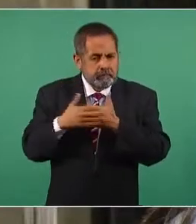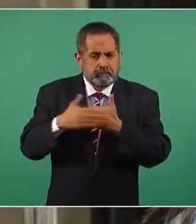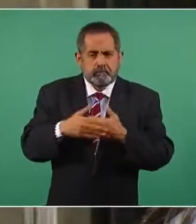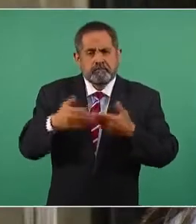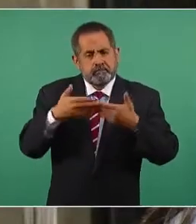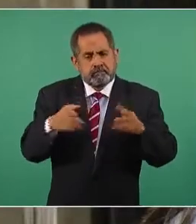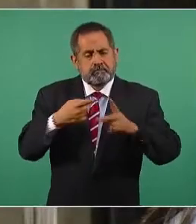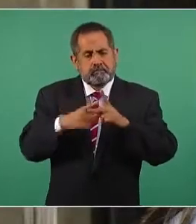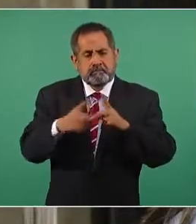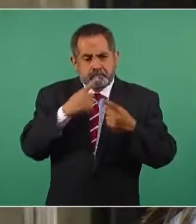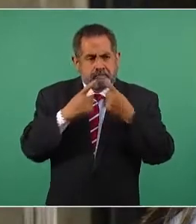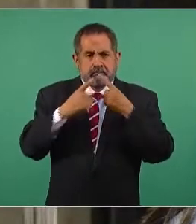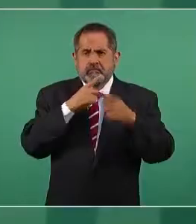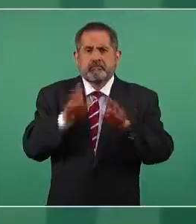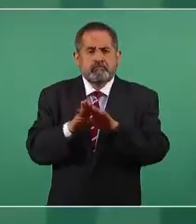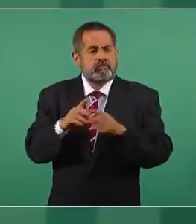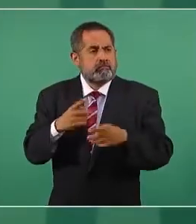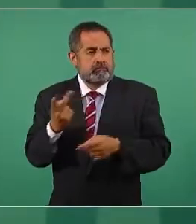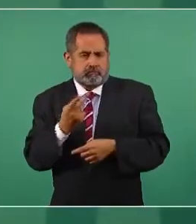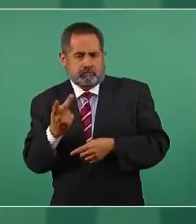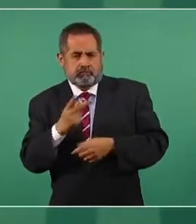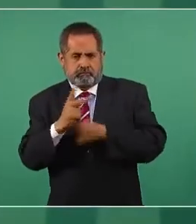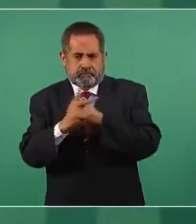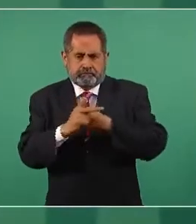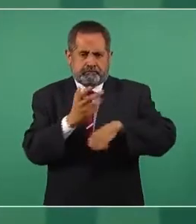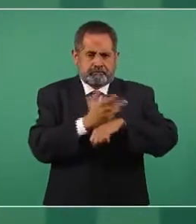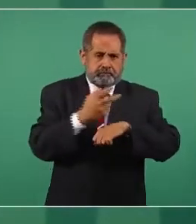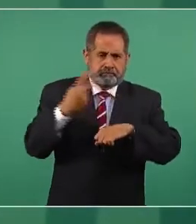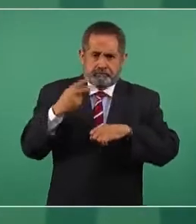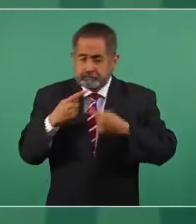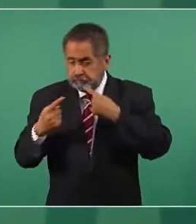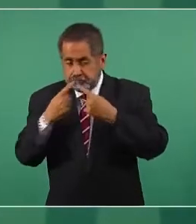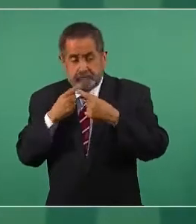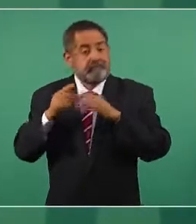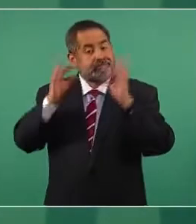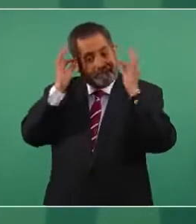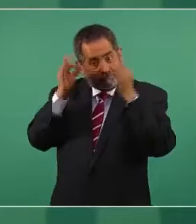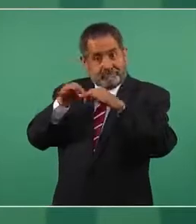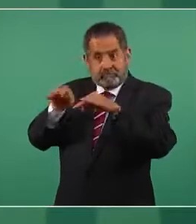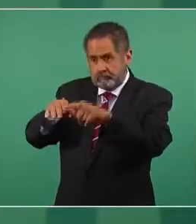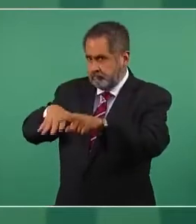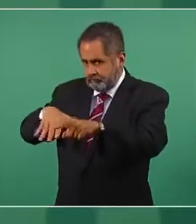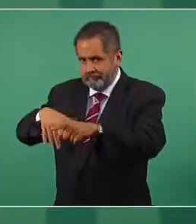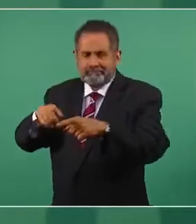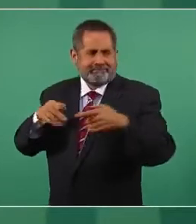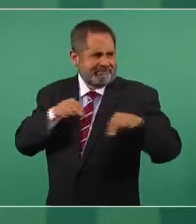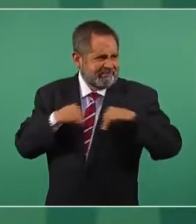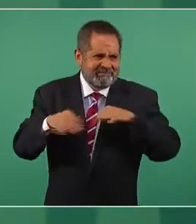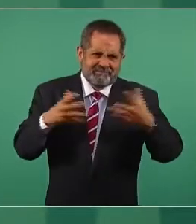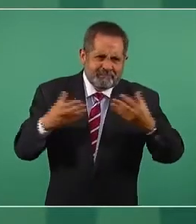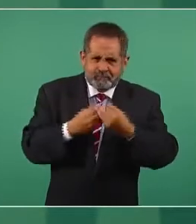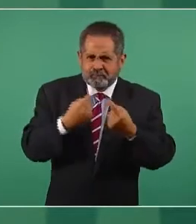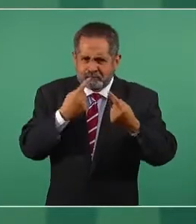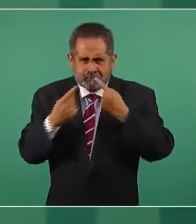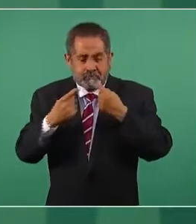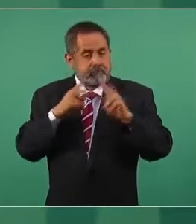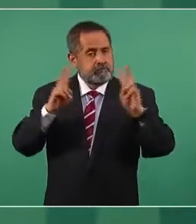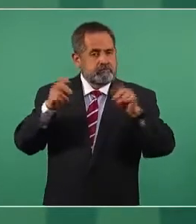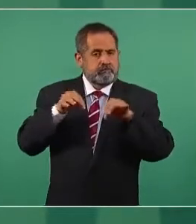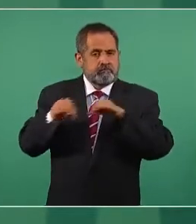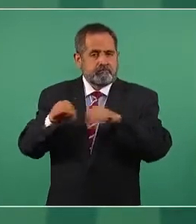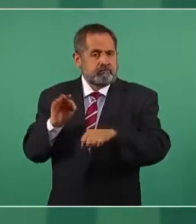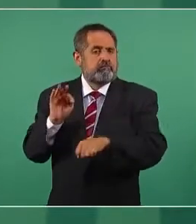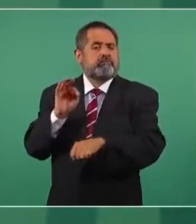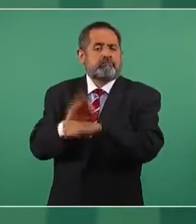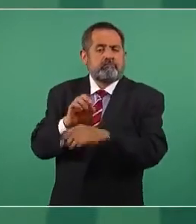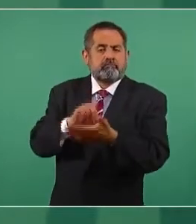ahora de consultas entre ambos países. Los consulados están trabajando mucho sobre eso, ahora que se comentaba, sobre el tema laboral y protección